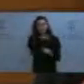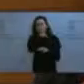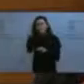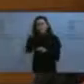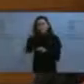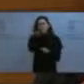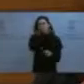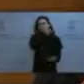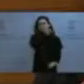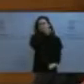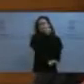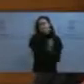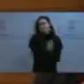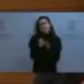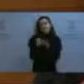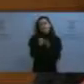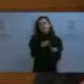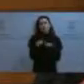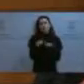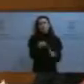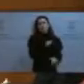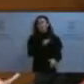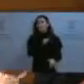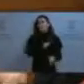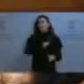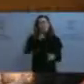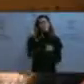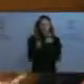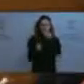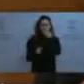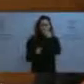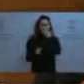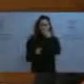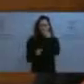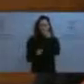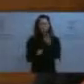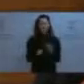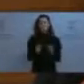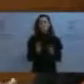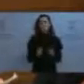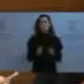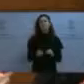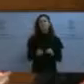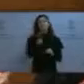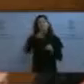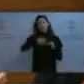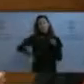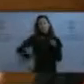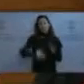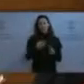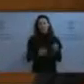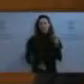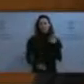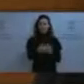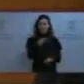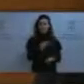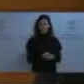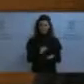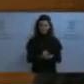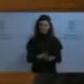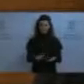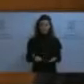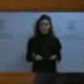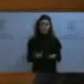emblemáticos y visitados de nuestro país. Y que, desafortunadamente, en muchas ocasiones, más de las